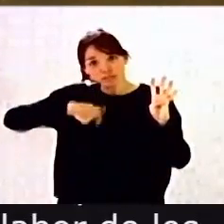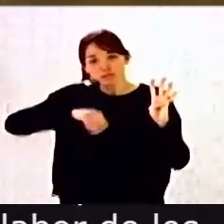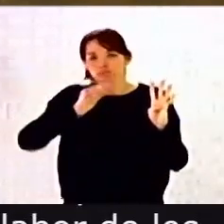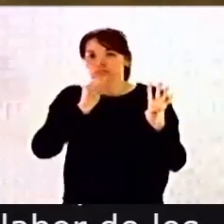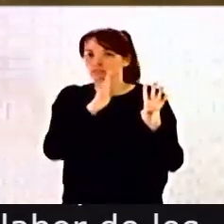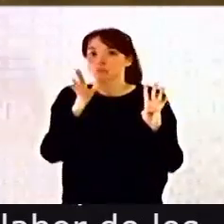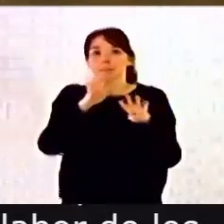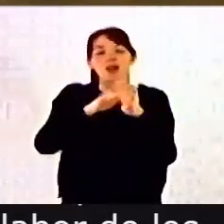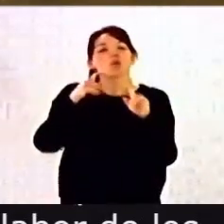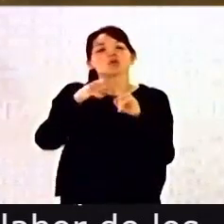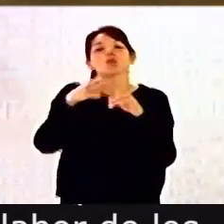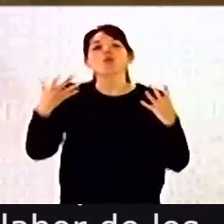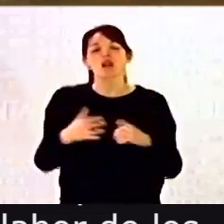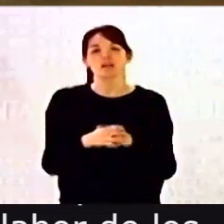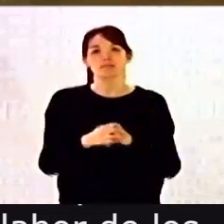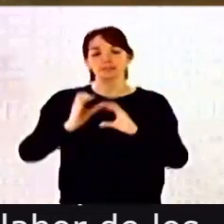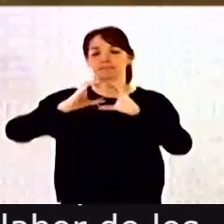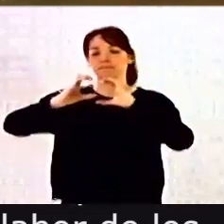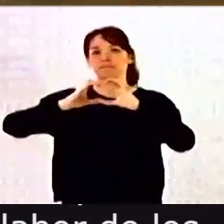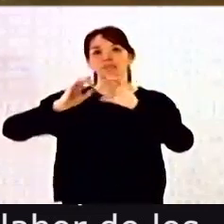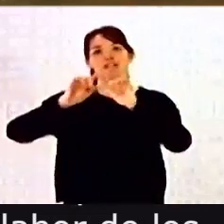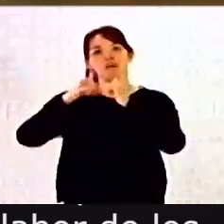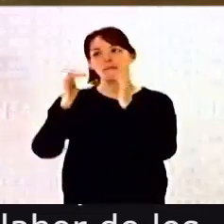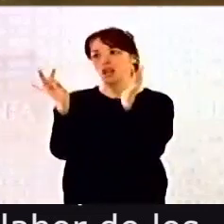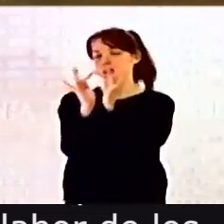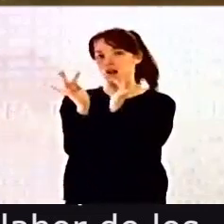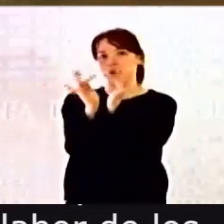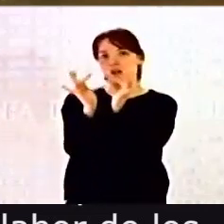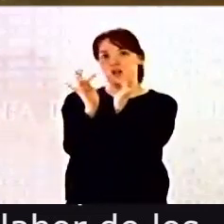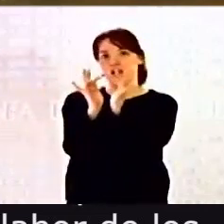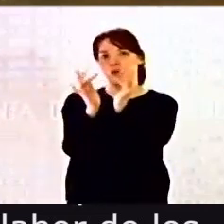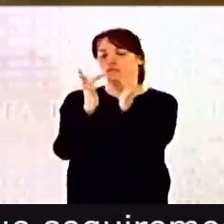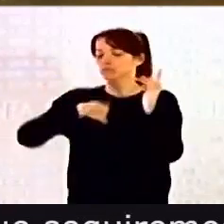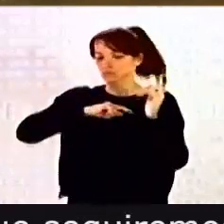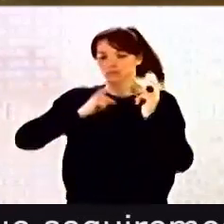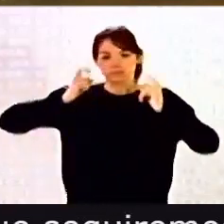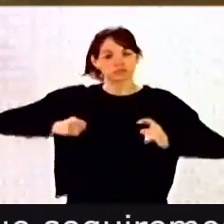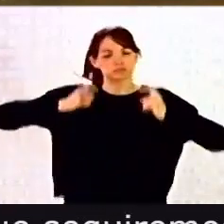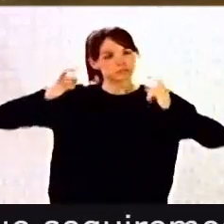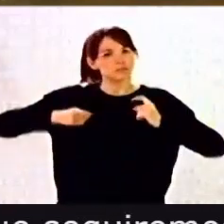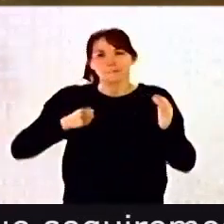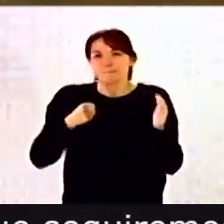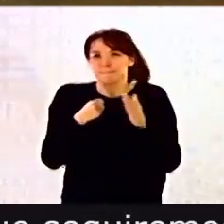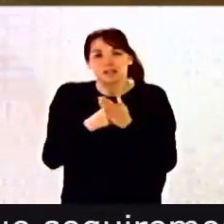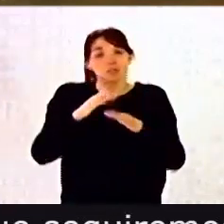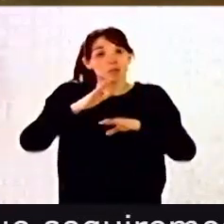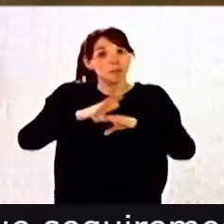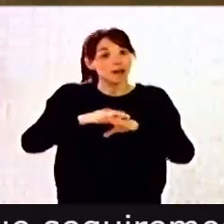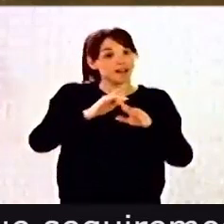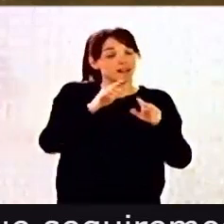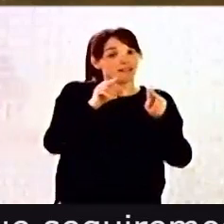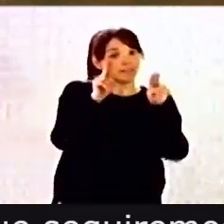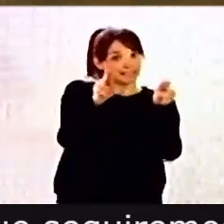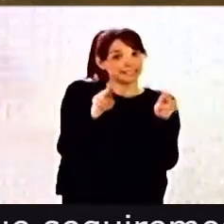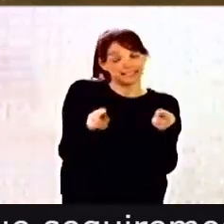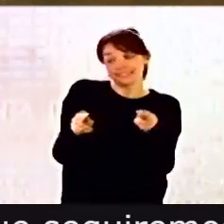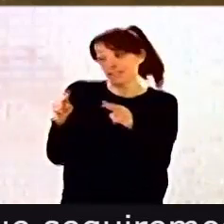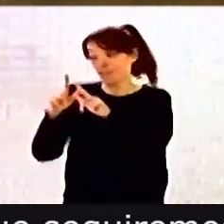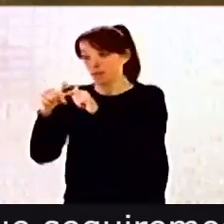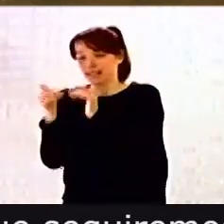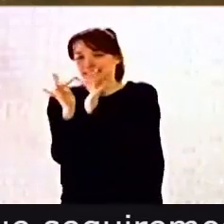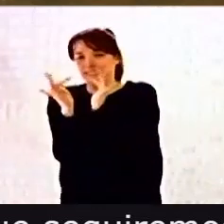las familias, pero que seguiremos insistiendo hasta la saciedad para que esta comunicación sea la mayor que